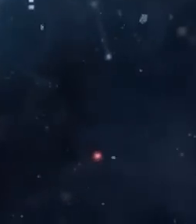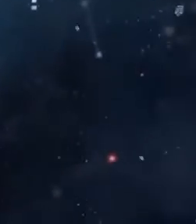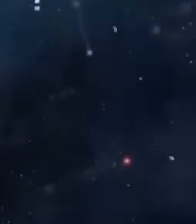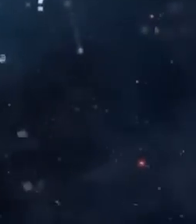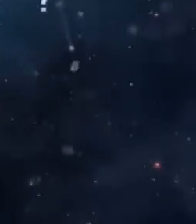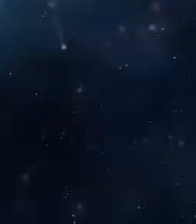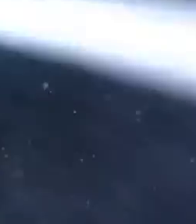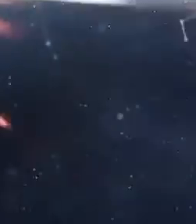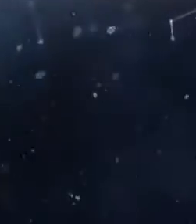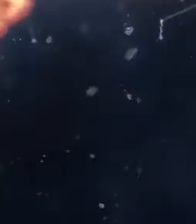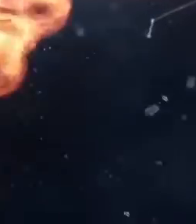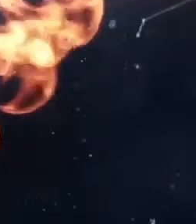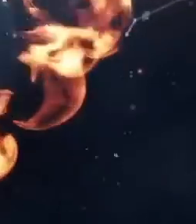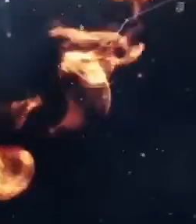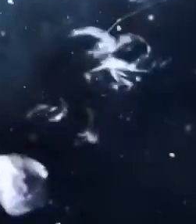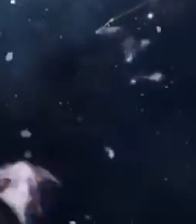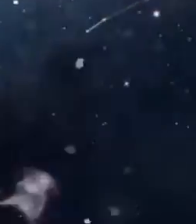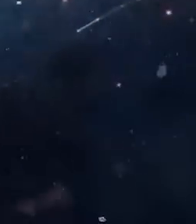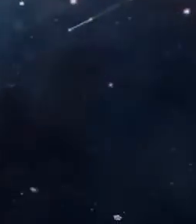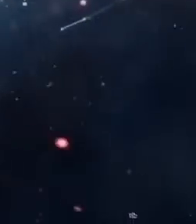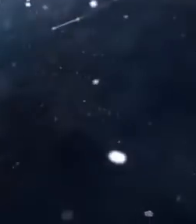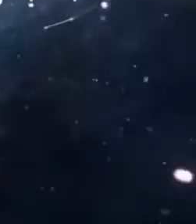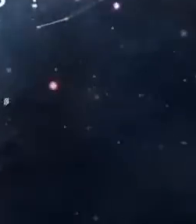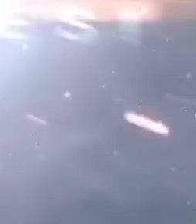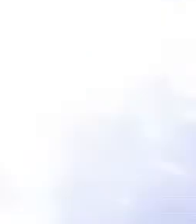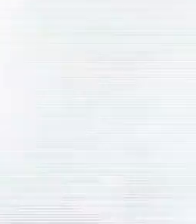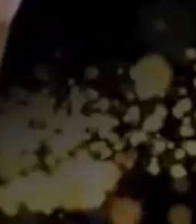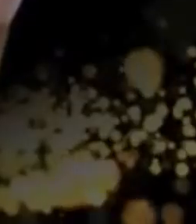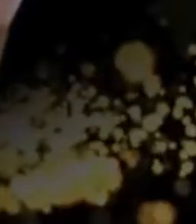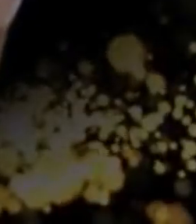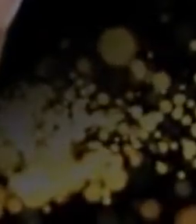Preguntas inesperadas. Respuestas sorprendentes.